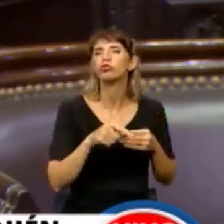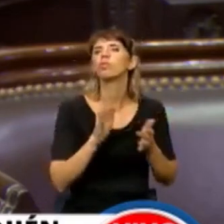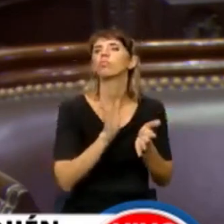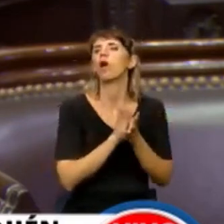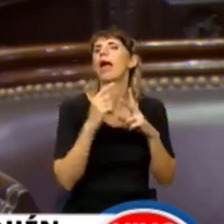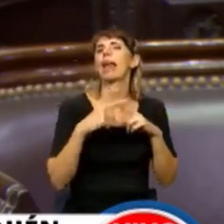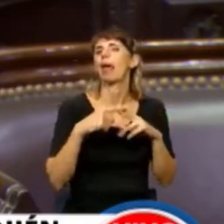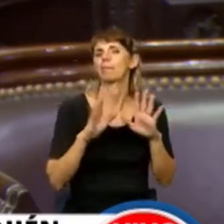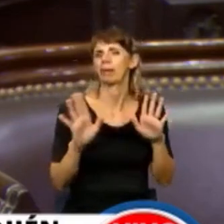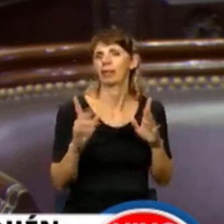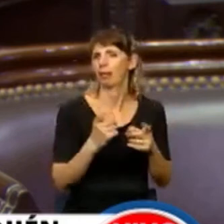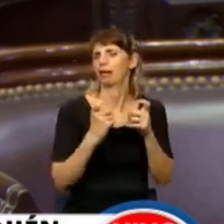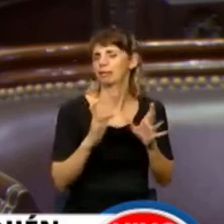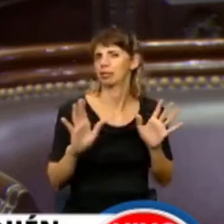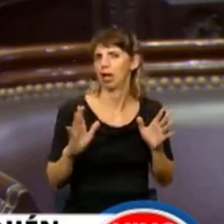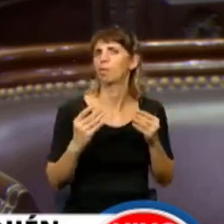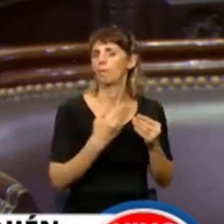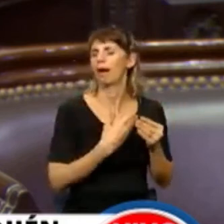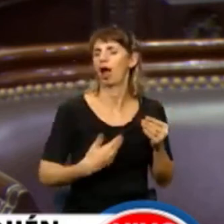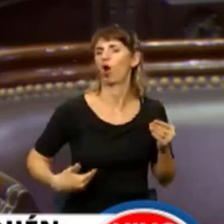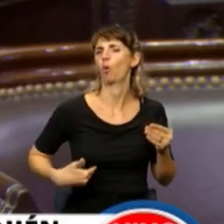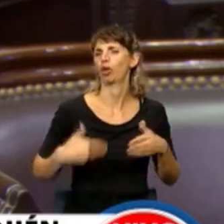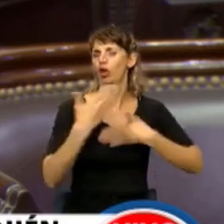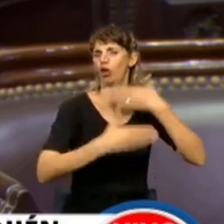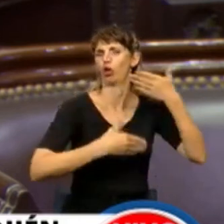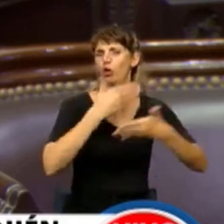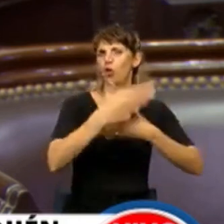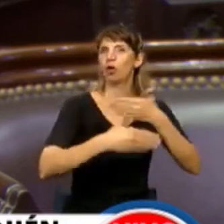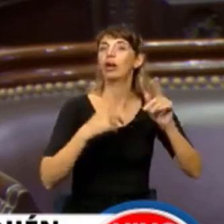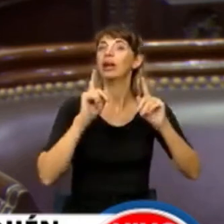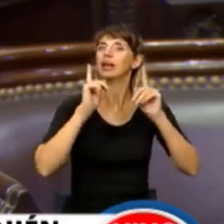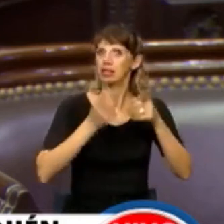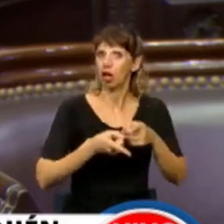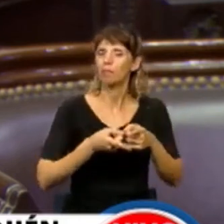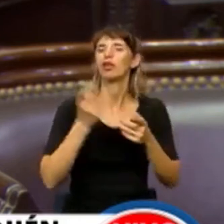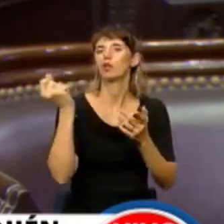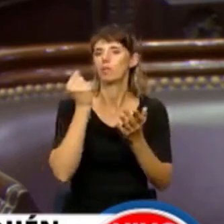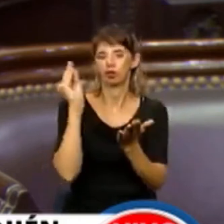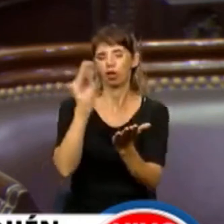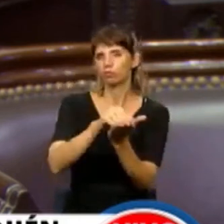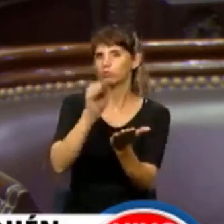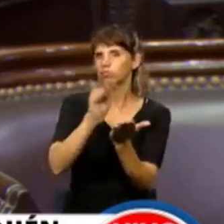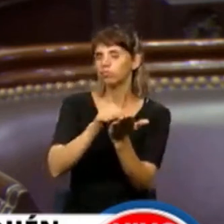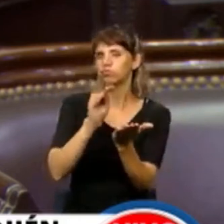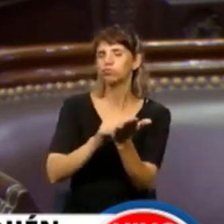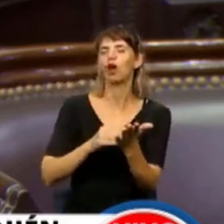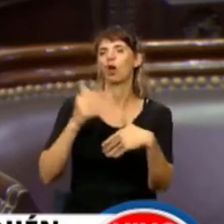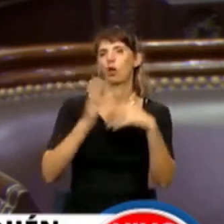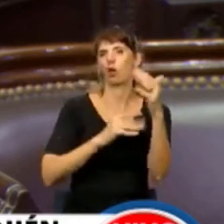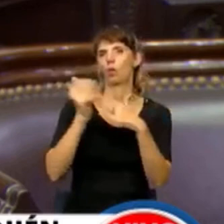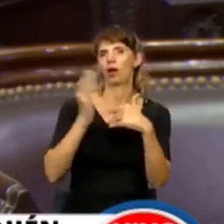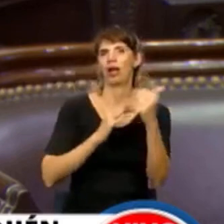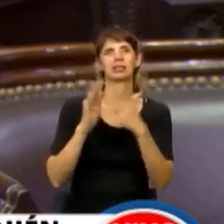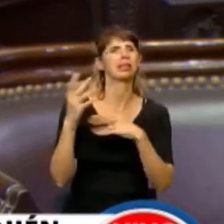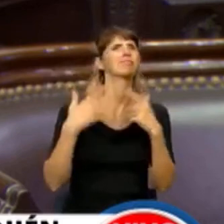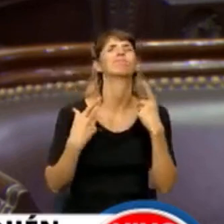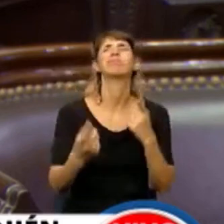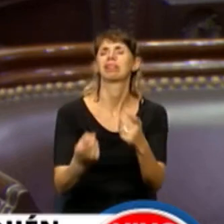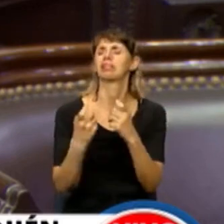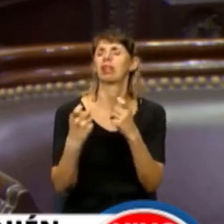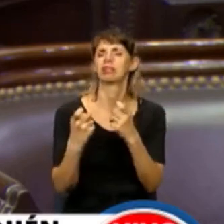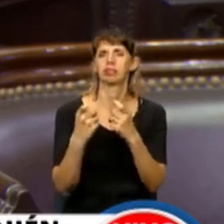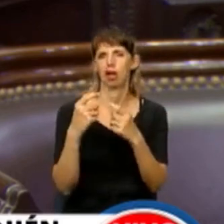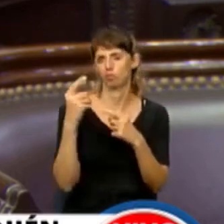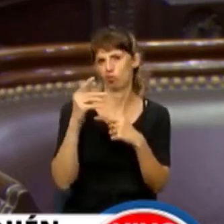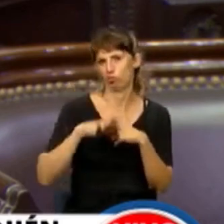además consideramos que se han tenido en cuenta muchísimas obras que son muy necesitadas por el pueblo del Neuquén